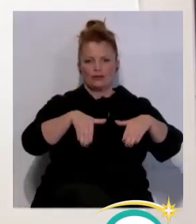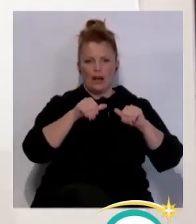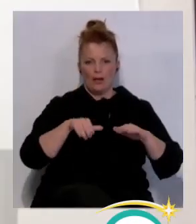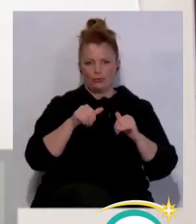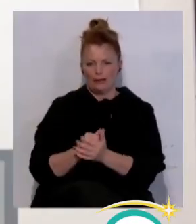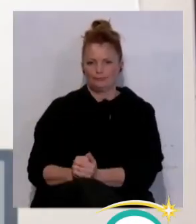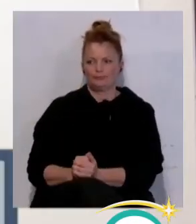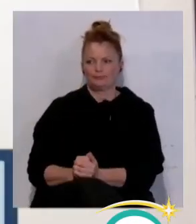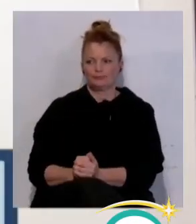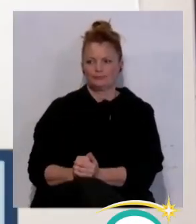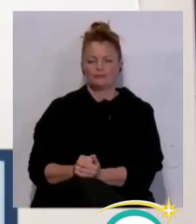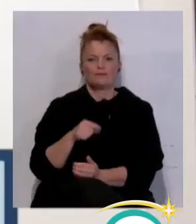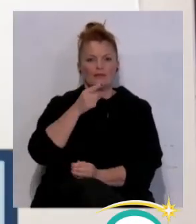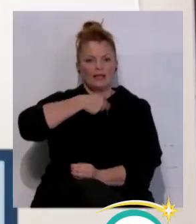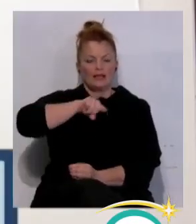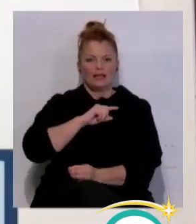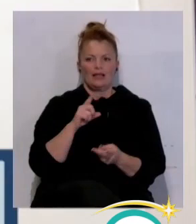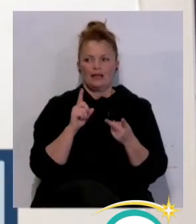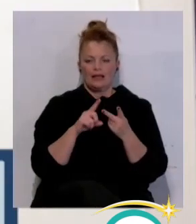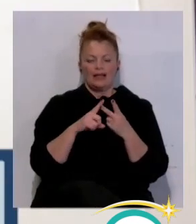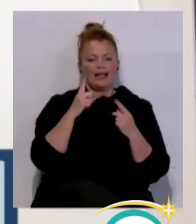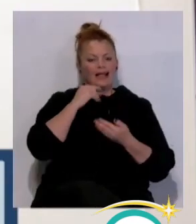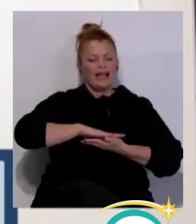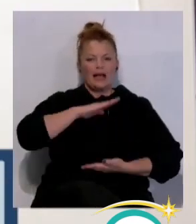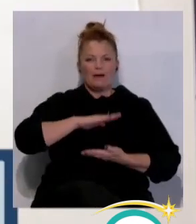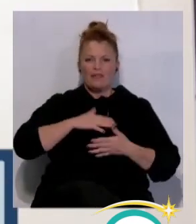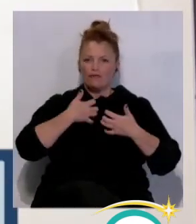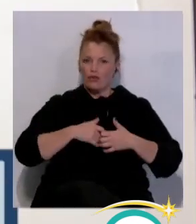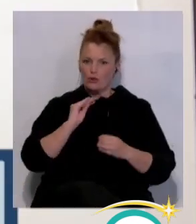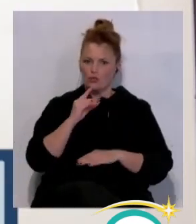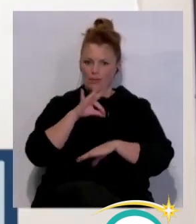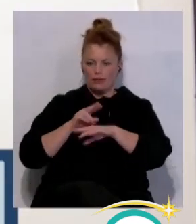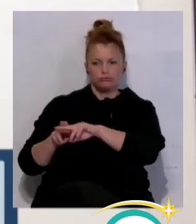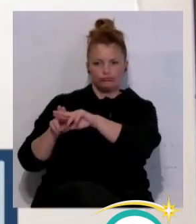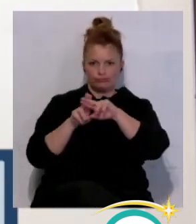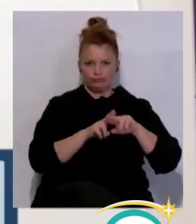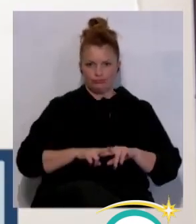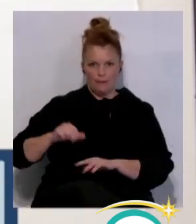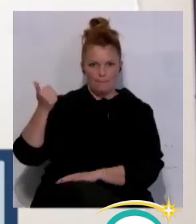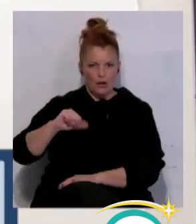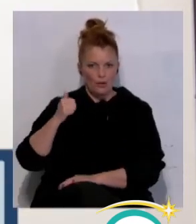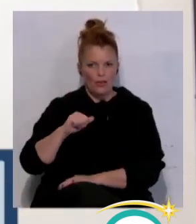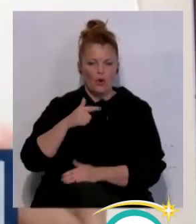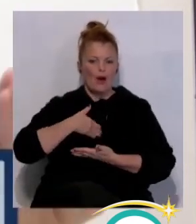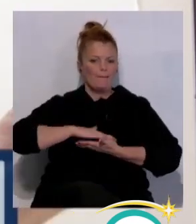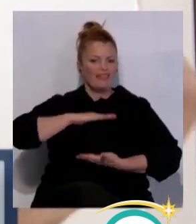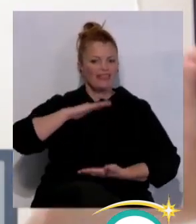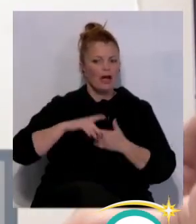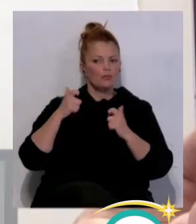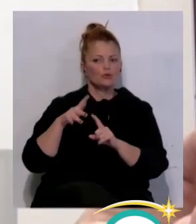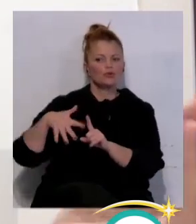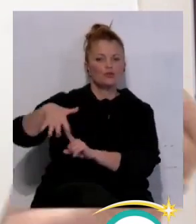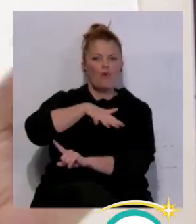Nosotros lo que hacemos es una valoración de la capacidad funcional del paciente, capacidad funcional que va a estar determinada por su